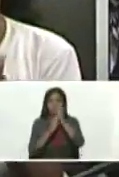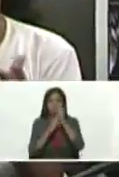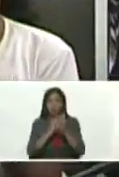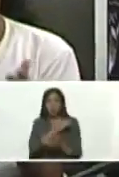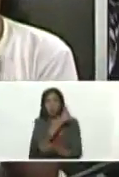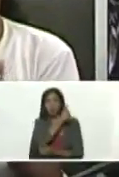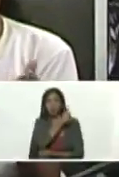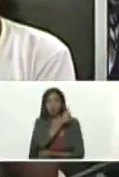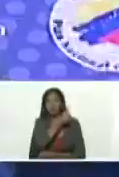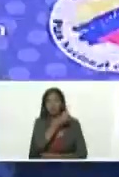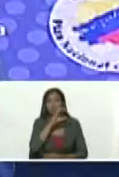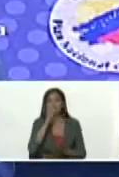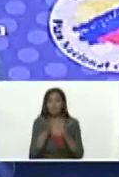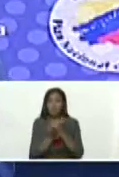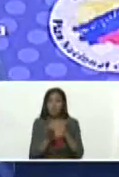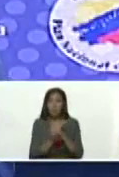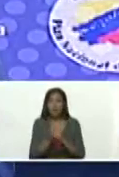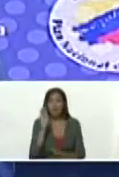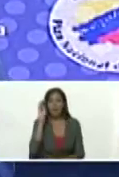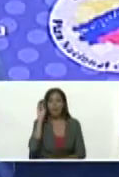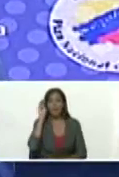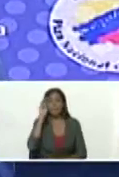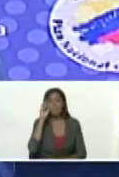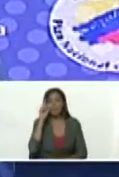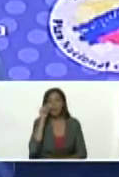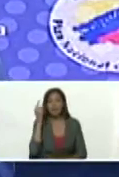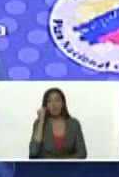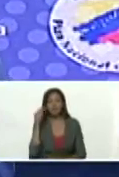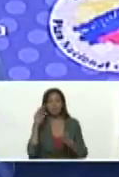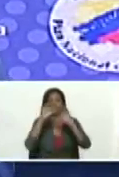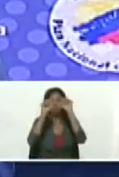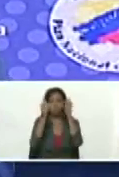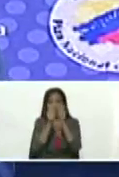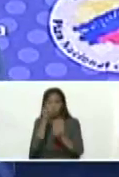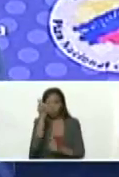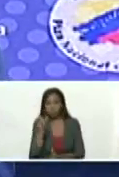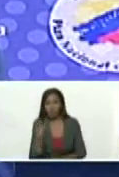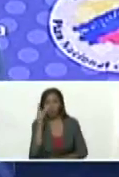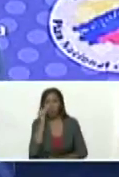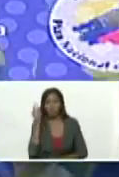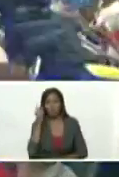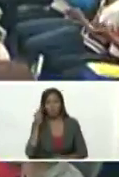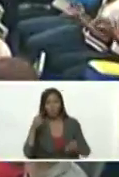maestros, maestras, actrices, actores,